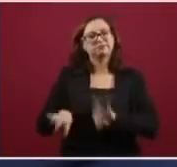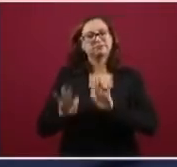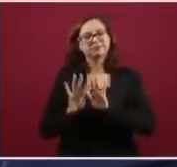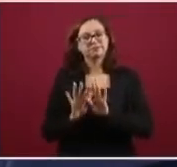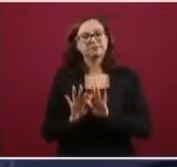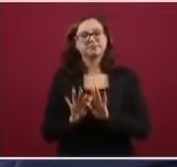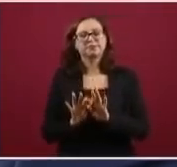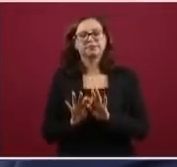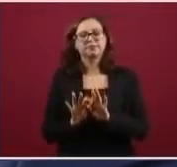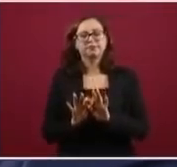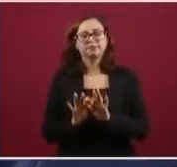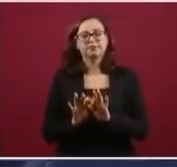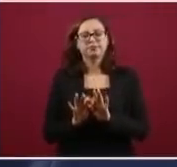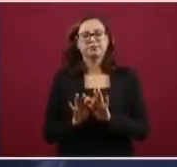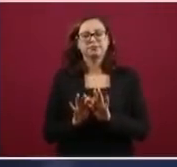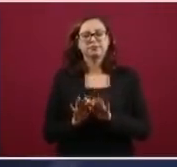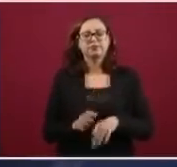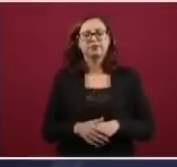el presupuesto